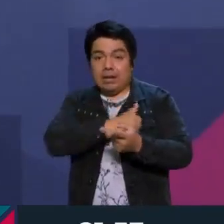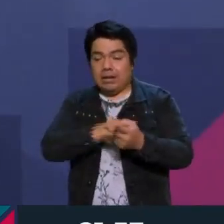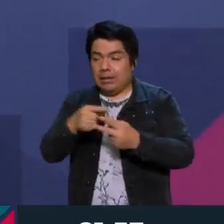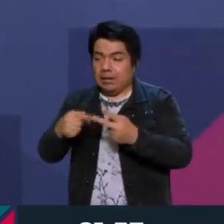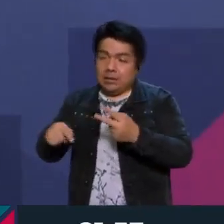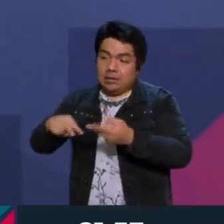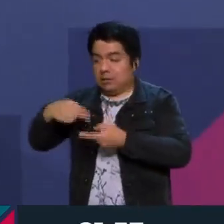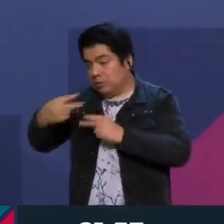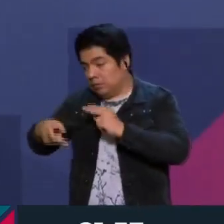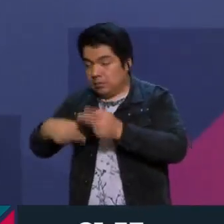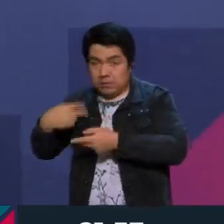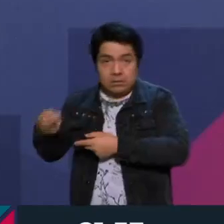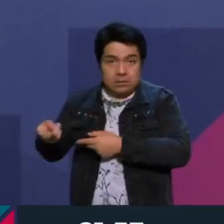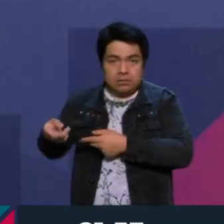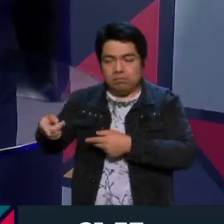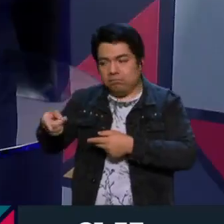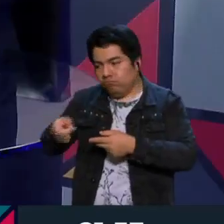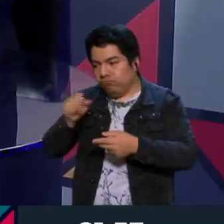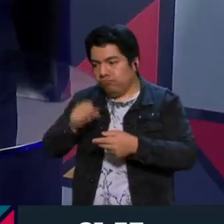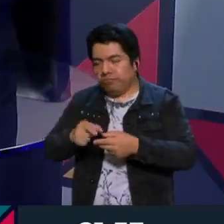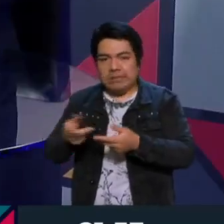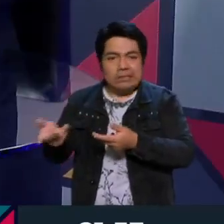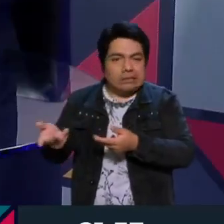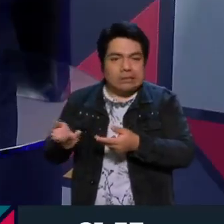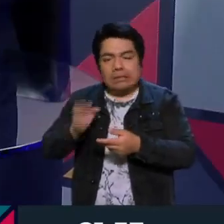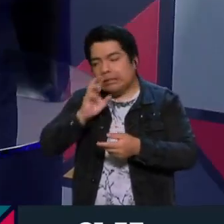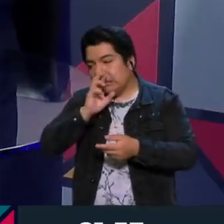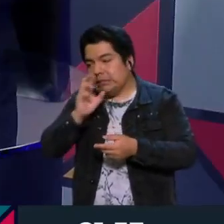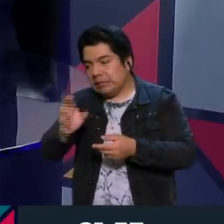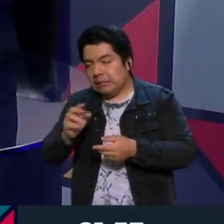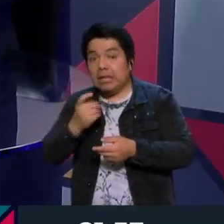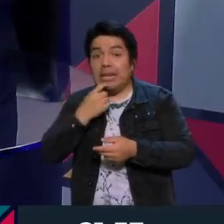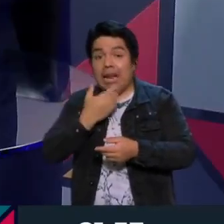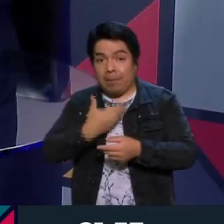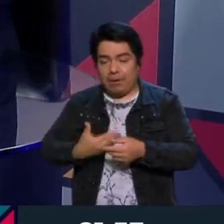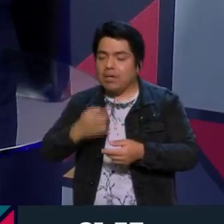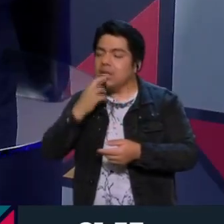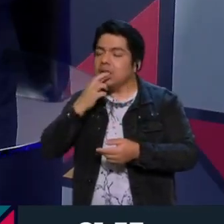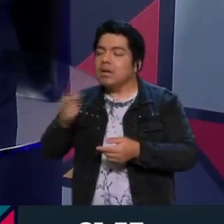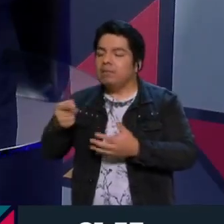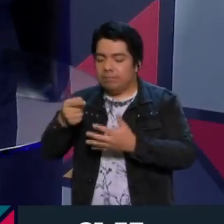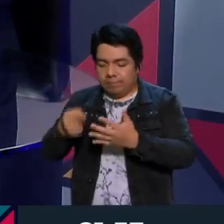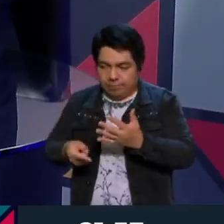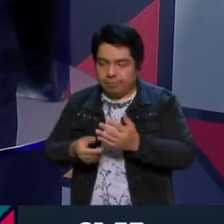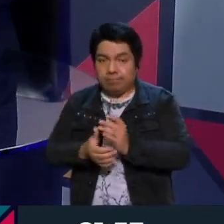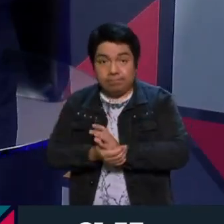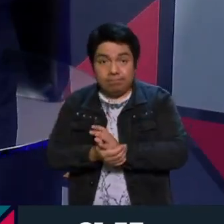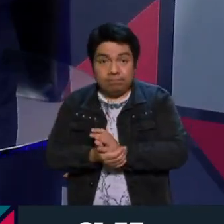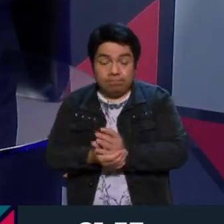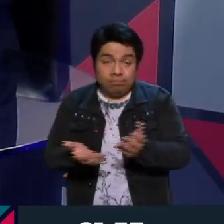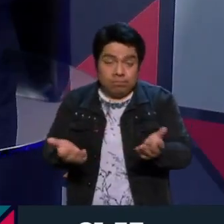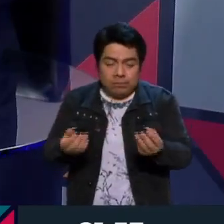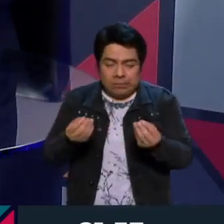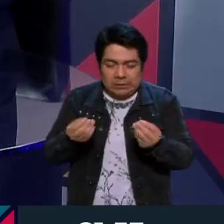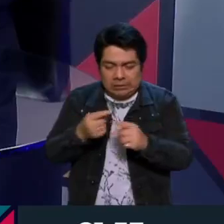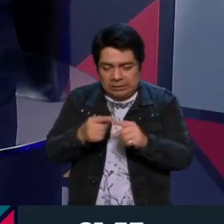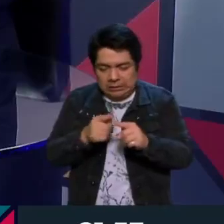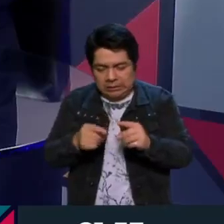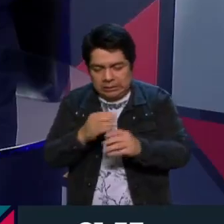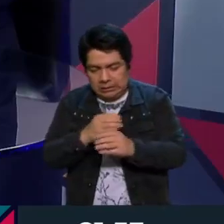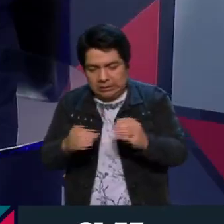al mismo tiempo, digamos, la respuesta que fue dando López Obrador a este momento. A mí me parece